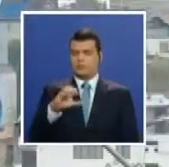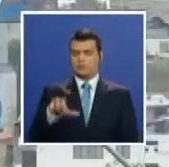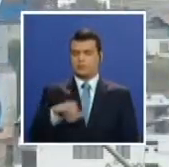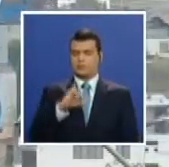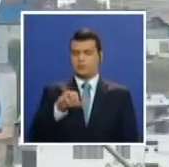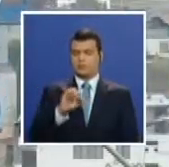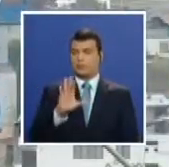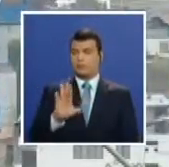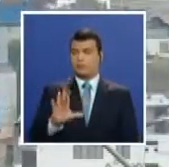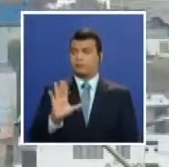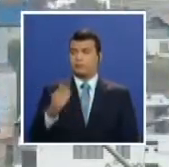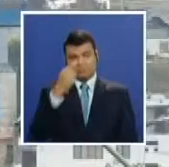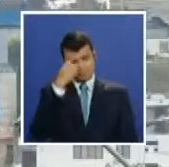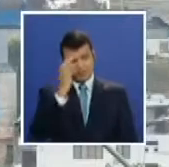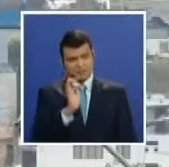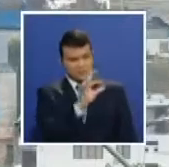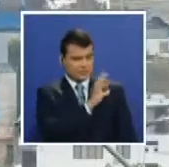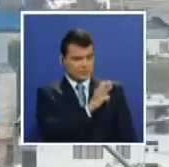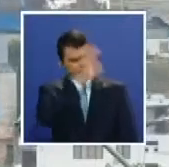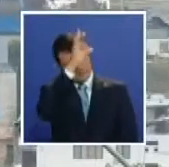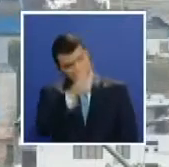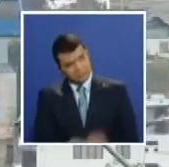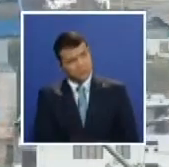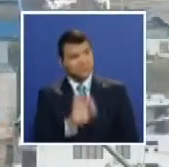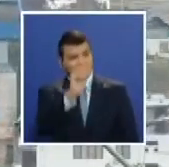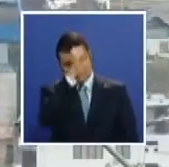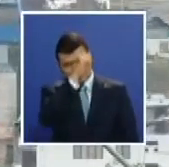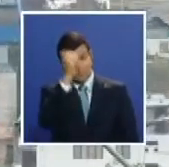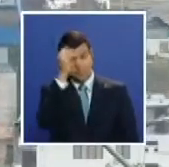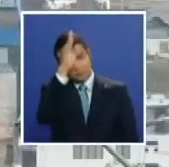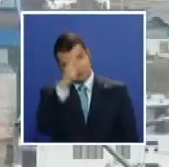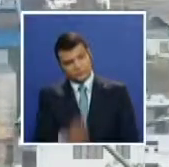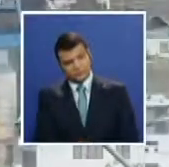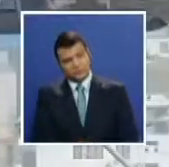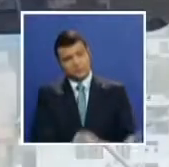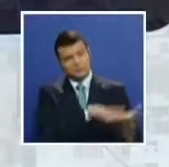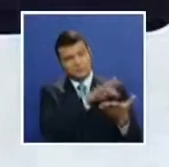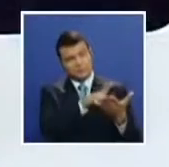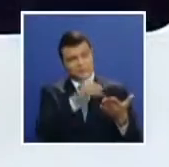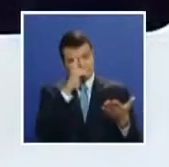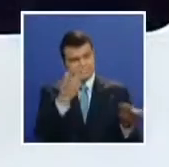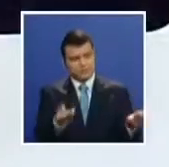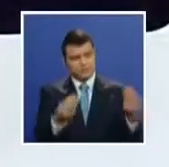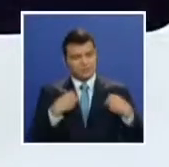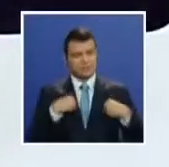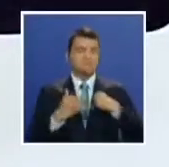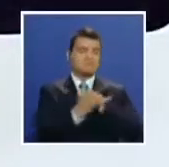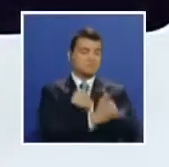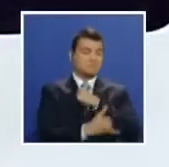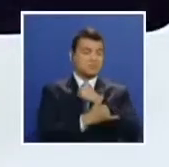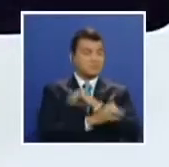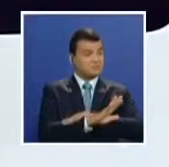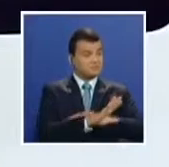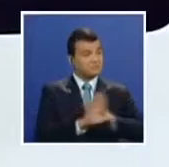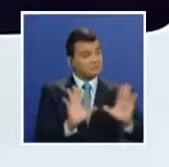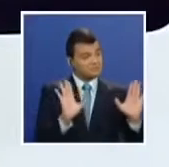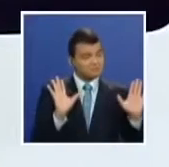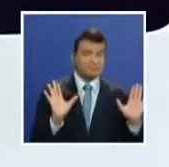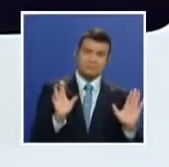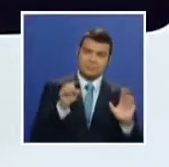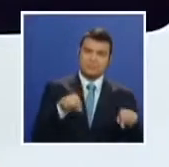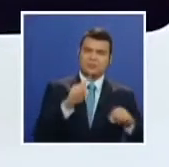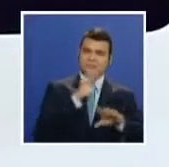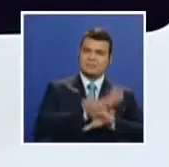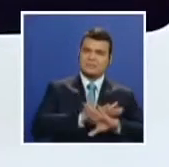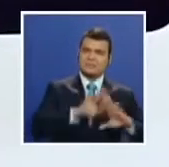caleño por ejemplo de los sábados de los domingos abordar el miocable pues bien nosotros tenemos mucha más información hoy